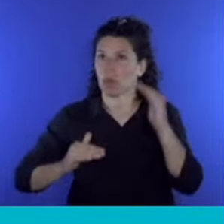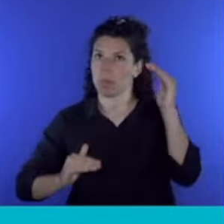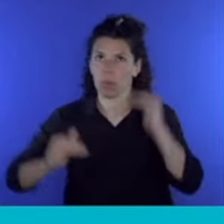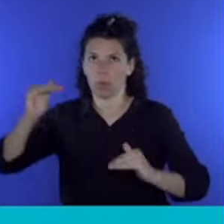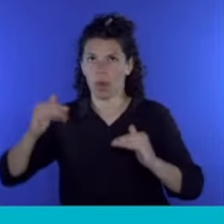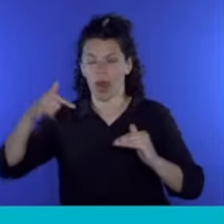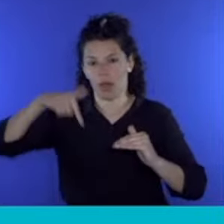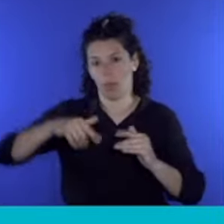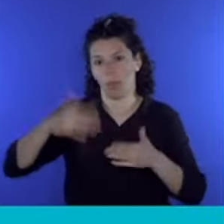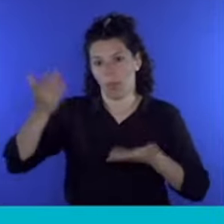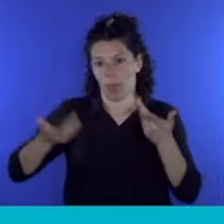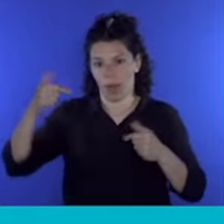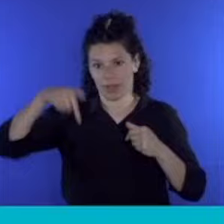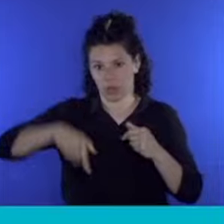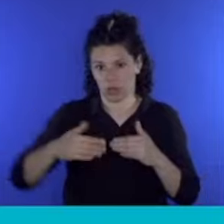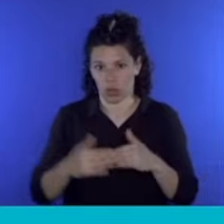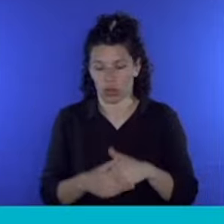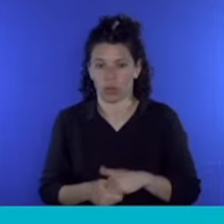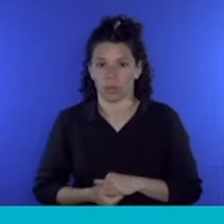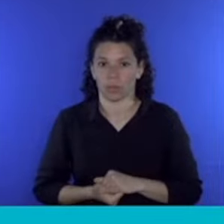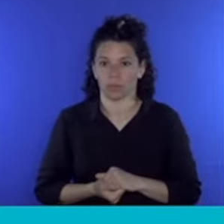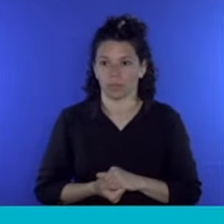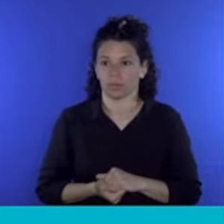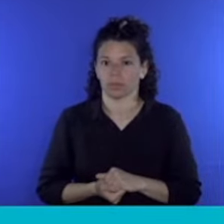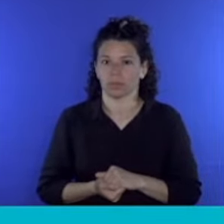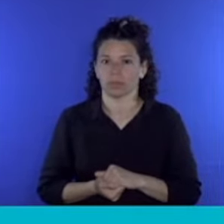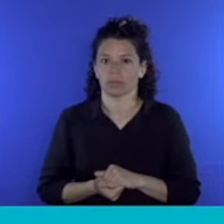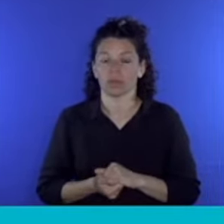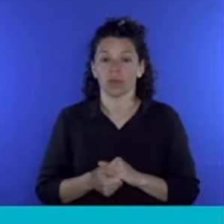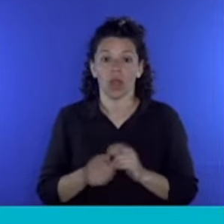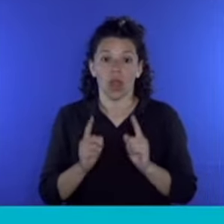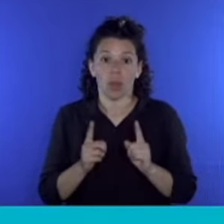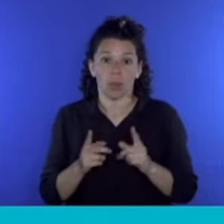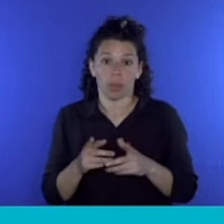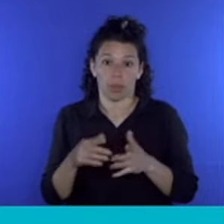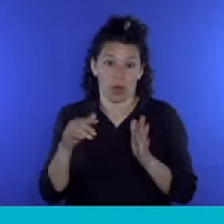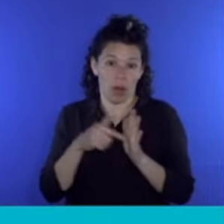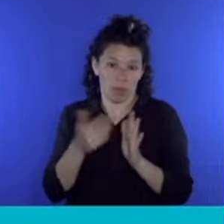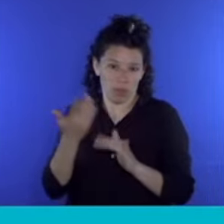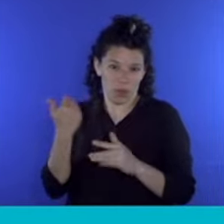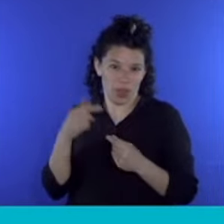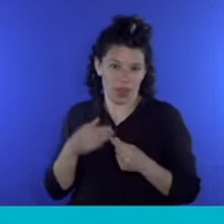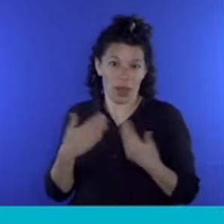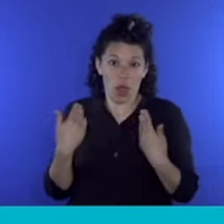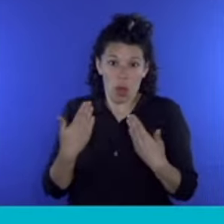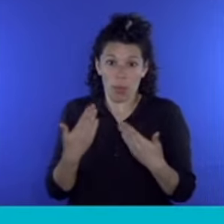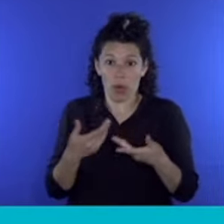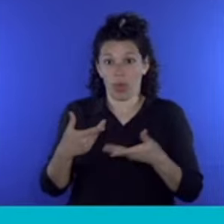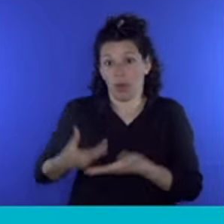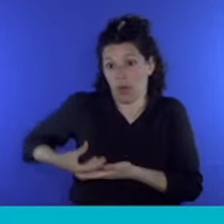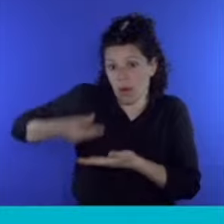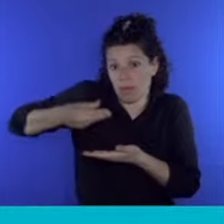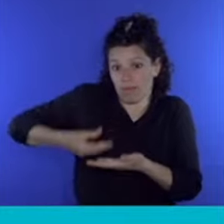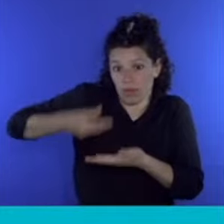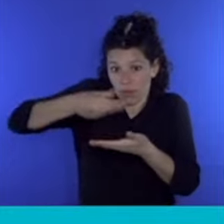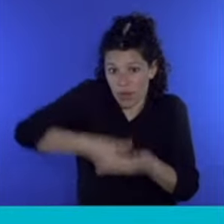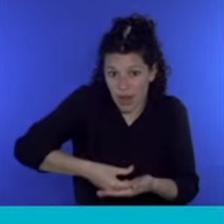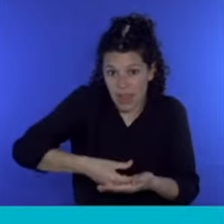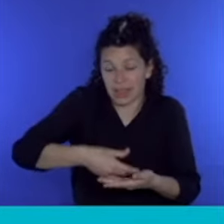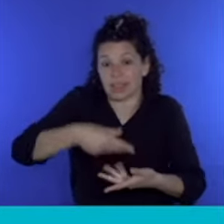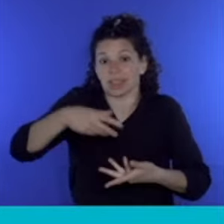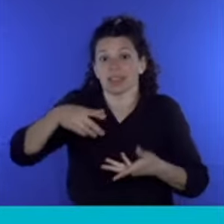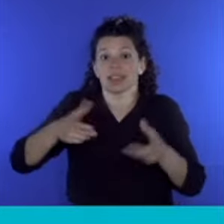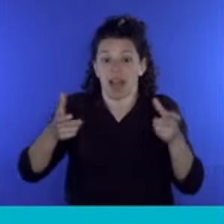una disposición a tocar a Mastelone. Como dijimos en el punto anterior, podríamos financiar incluso la obra cultural tocando las ganancias